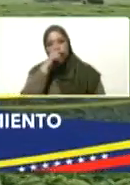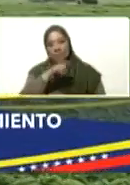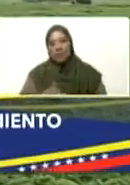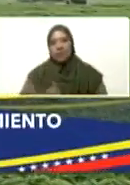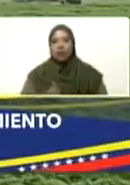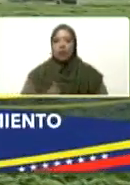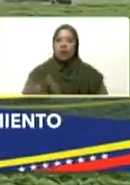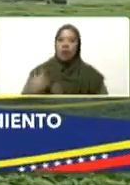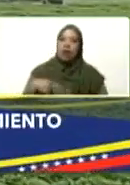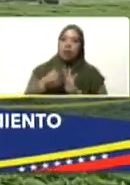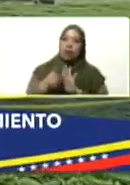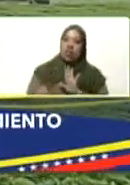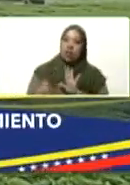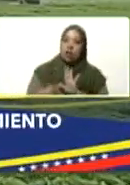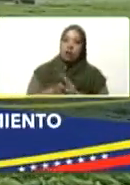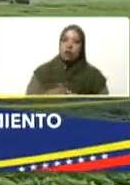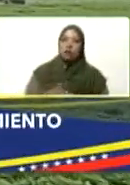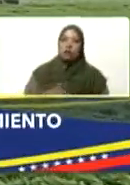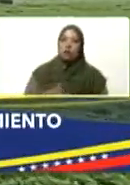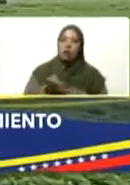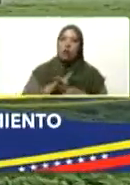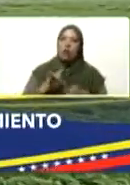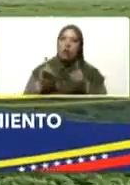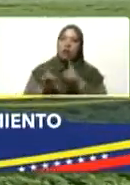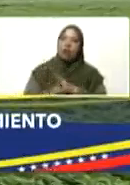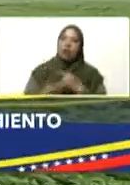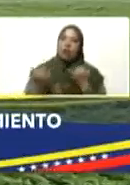mano derecha, ¿verdad? A través de